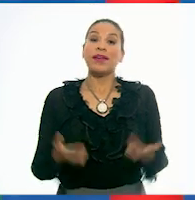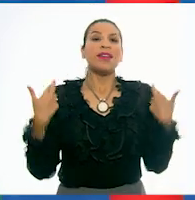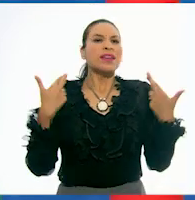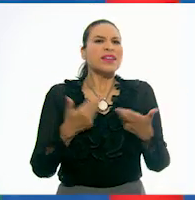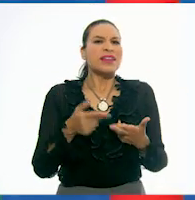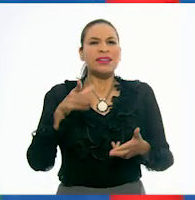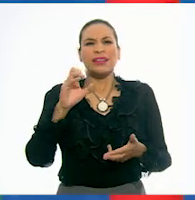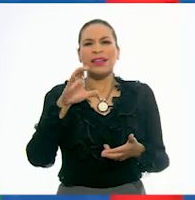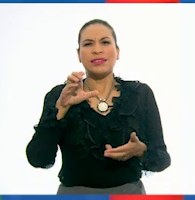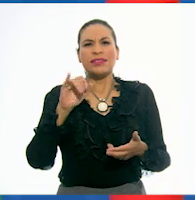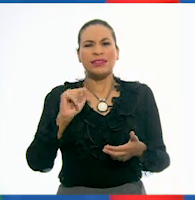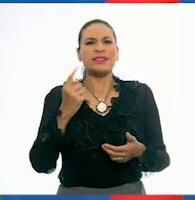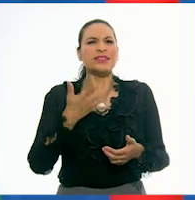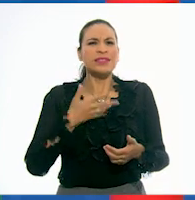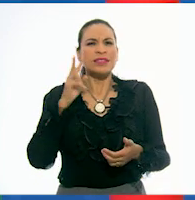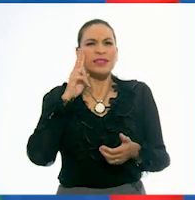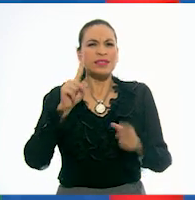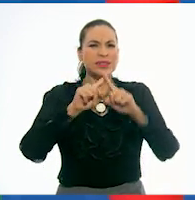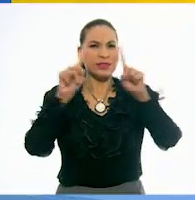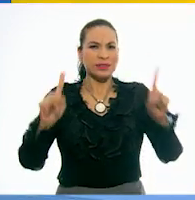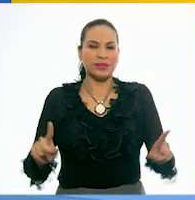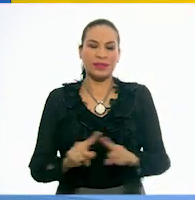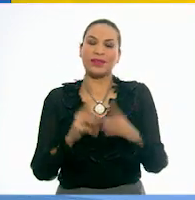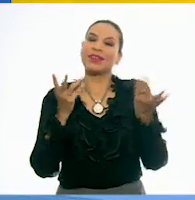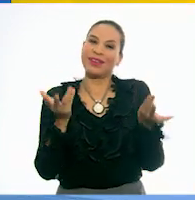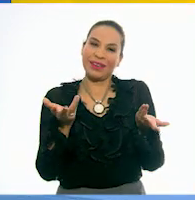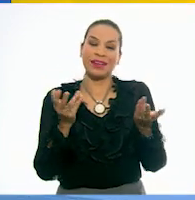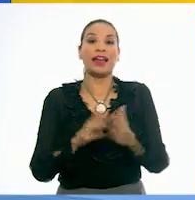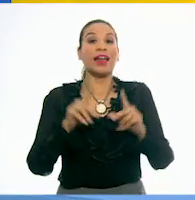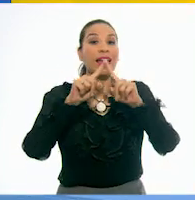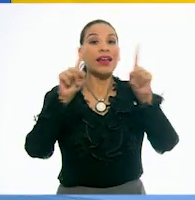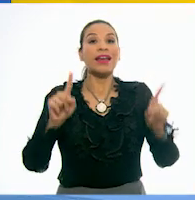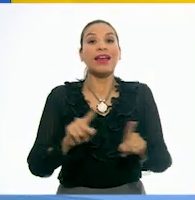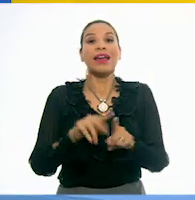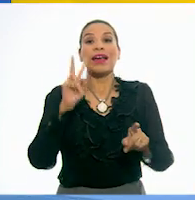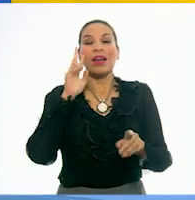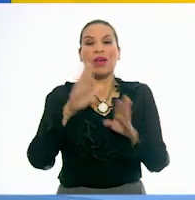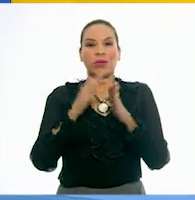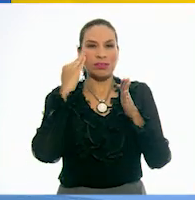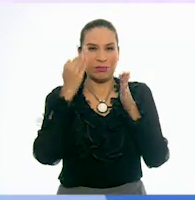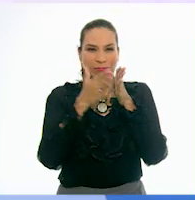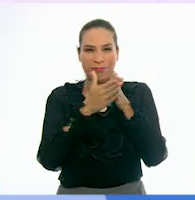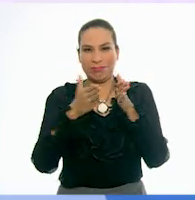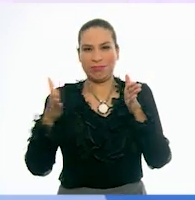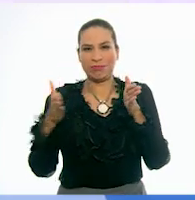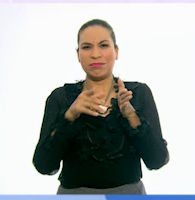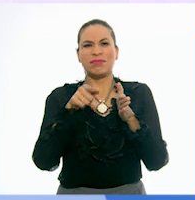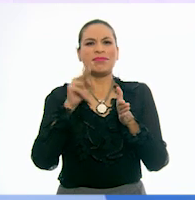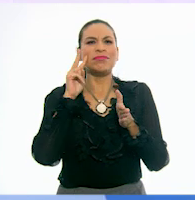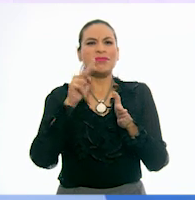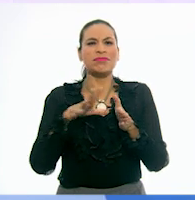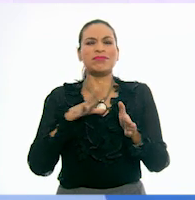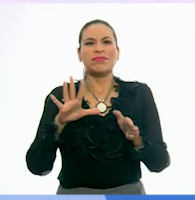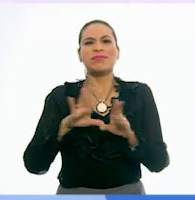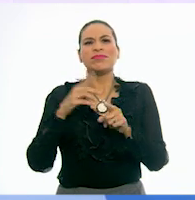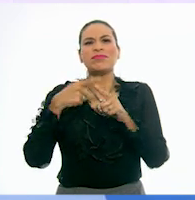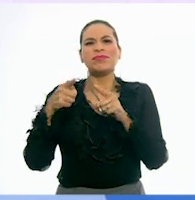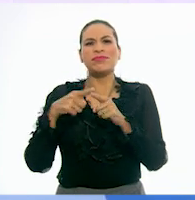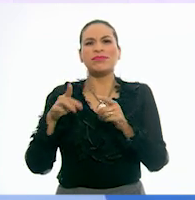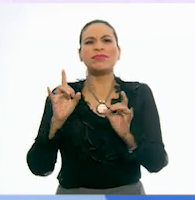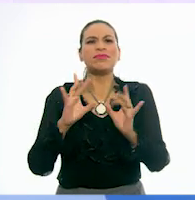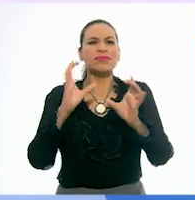Maestra Ceci, ¿qué tenemos en el pizarrón? En el pizarrón tenemos una línea del tiempo. En ella iremos ubicando los